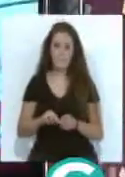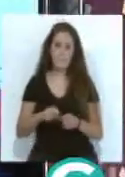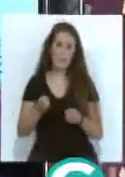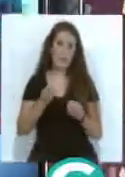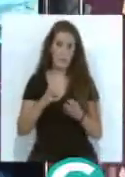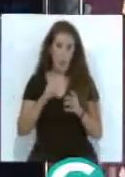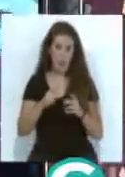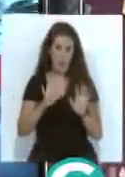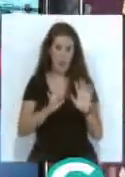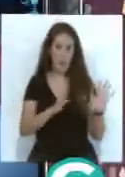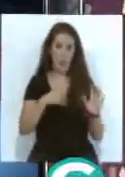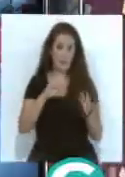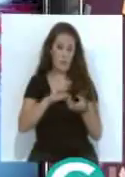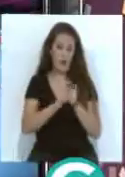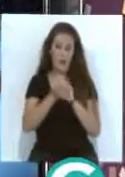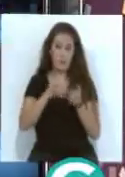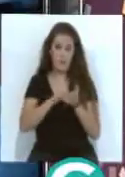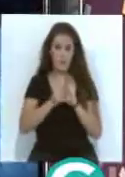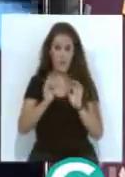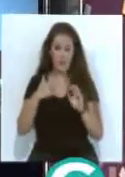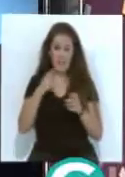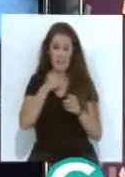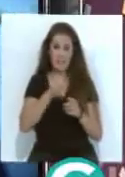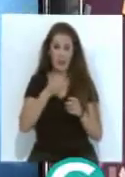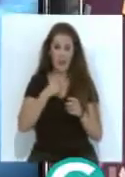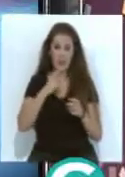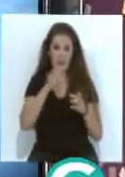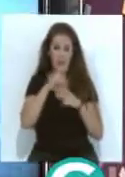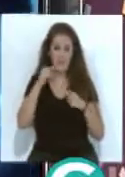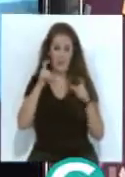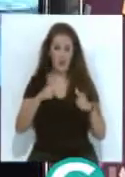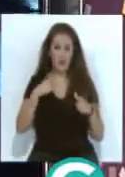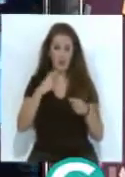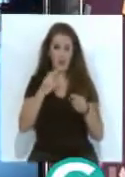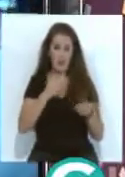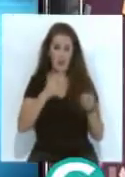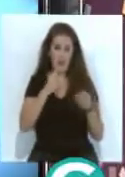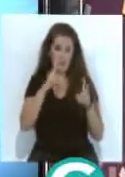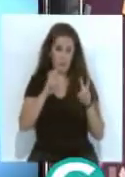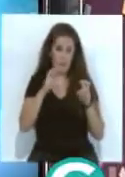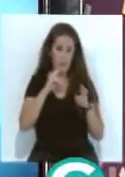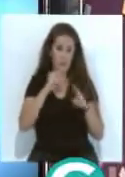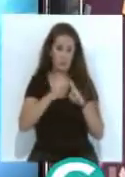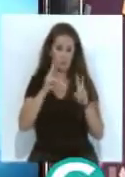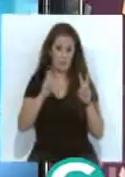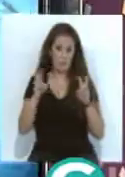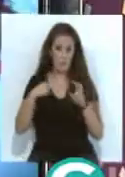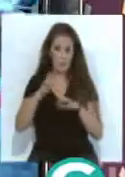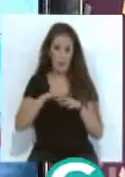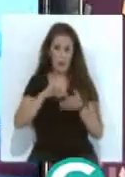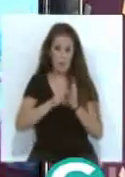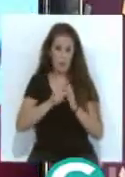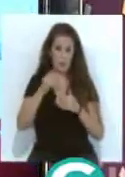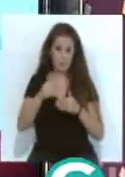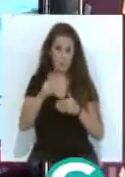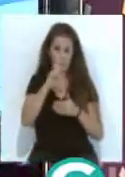Bueno, pues ahí dejamos ese cambio de planes de la chirigota del bizcocho que anuncia ese nuevo título para su proyecto para